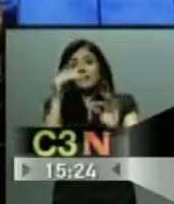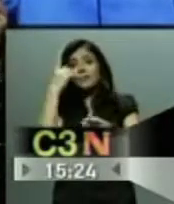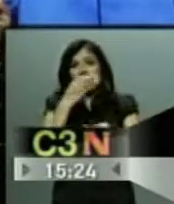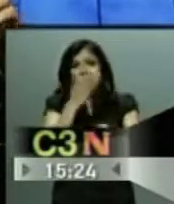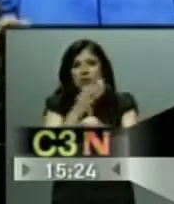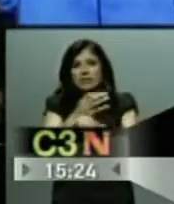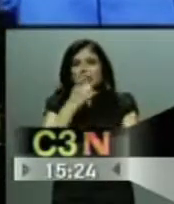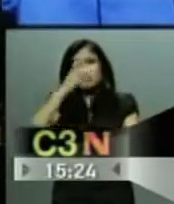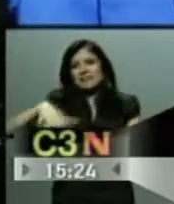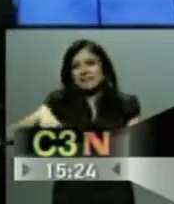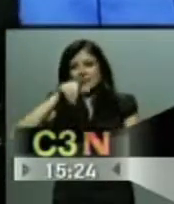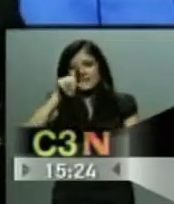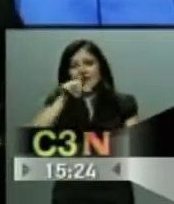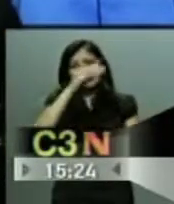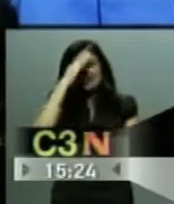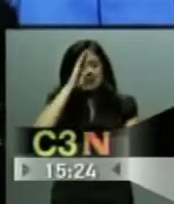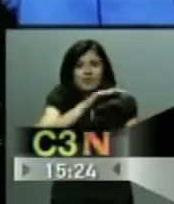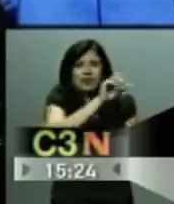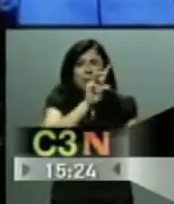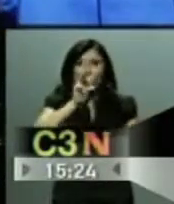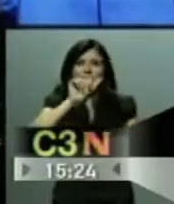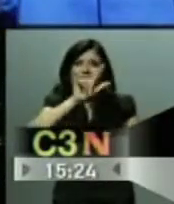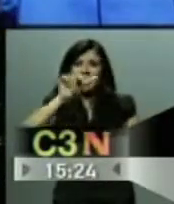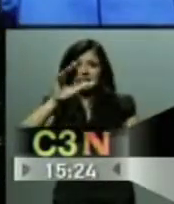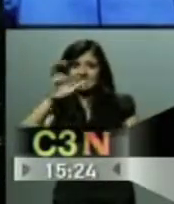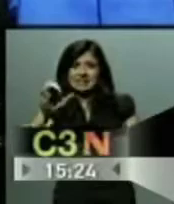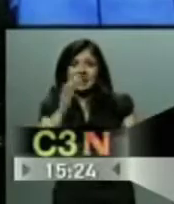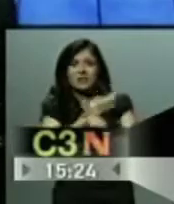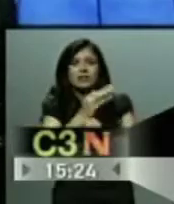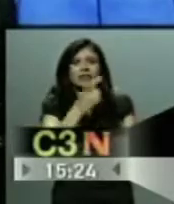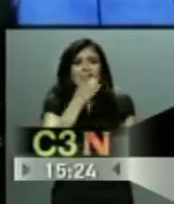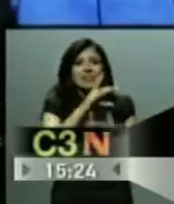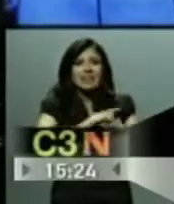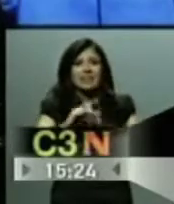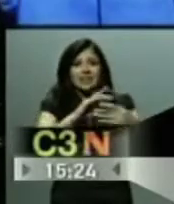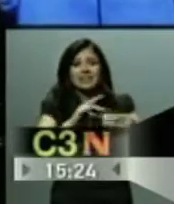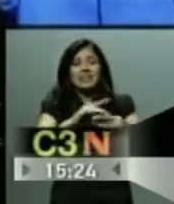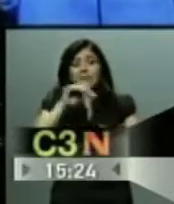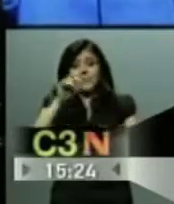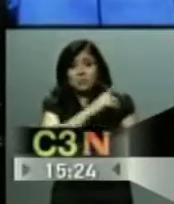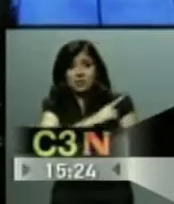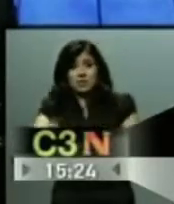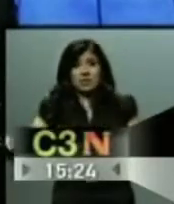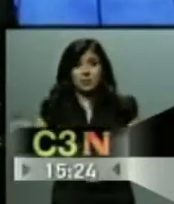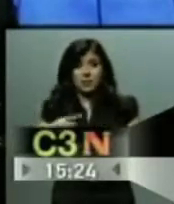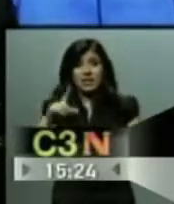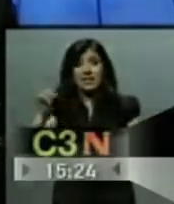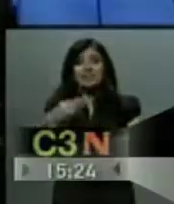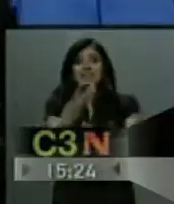tranquilo, porque pudo exponer sus líneas de trabajo en caso de ganar la jefatura